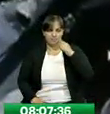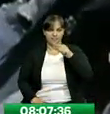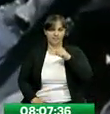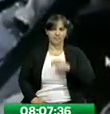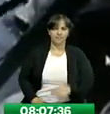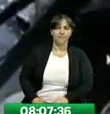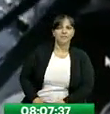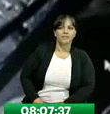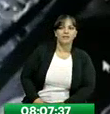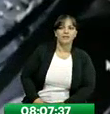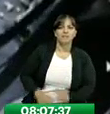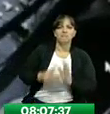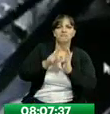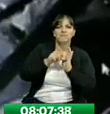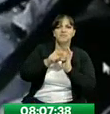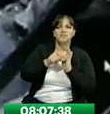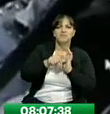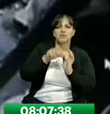pelando cobos